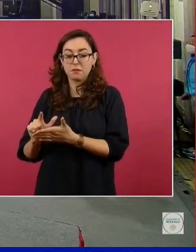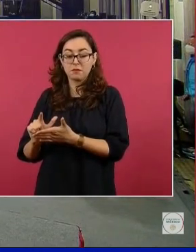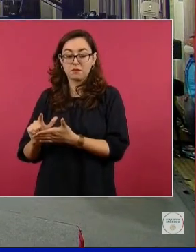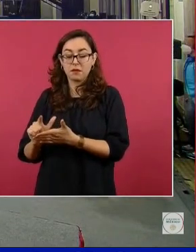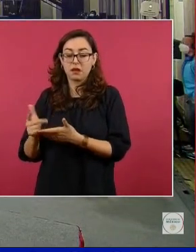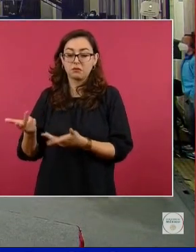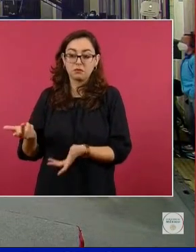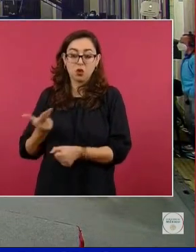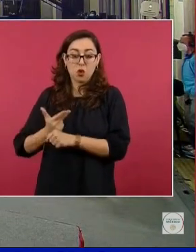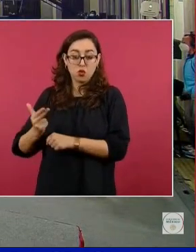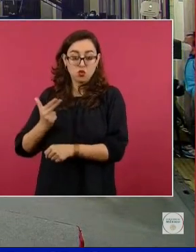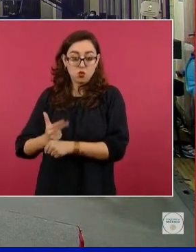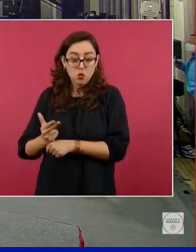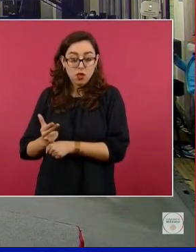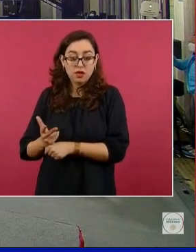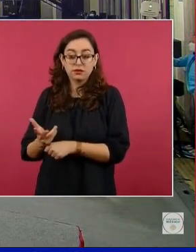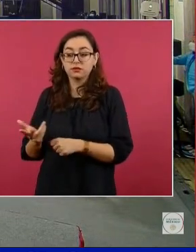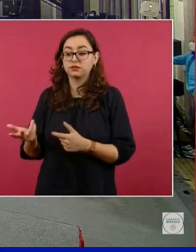Honduras